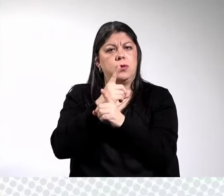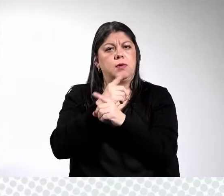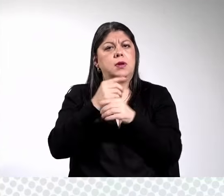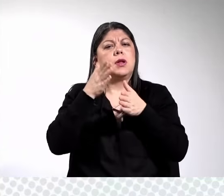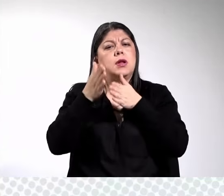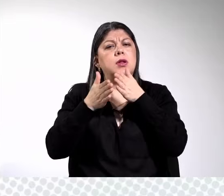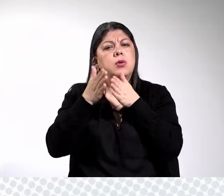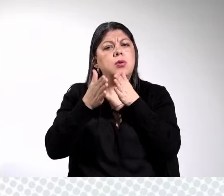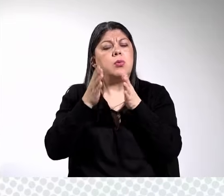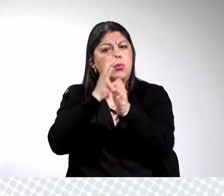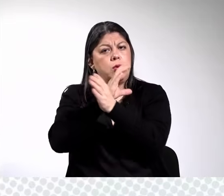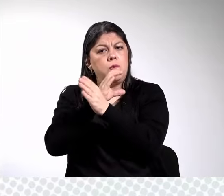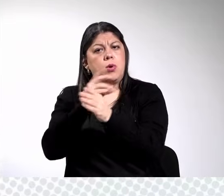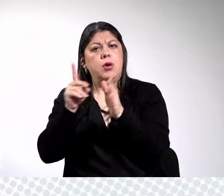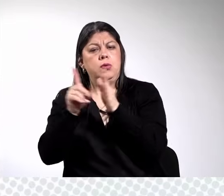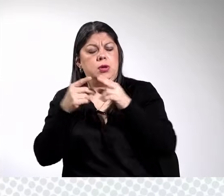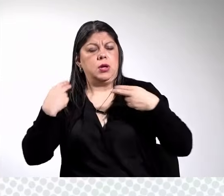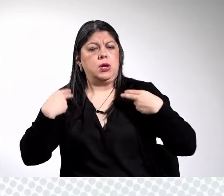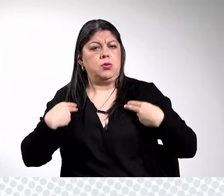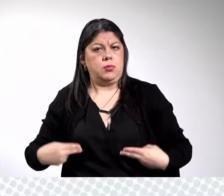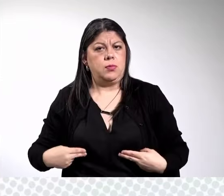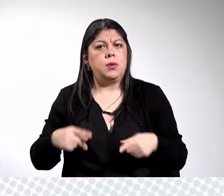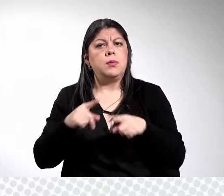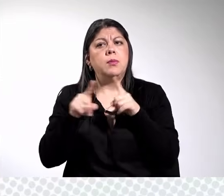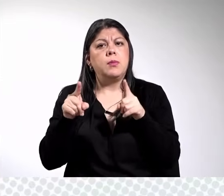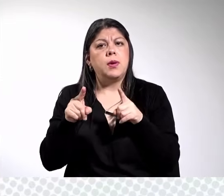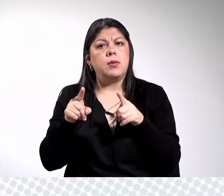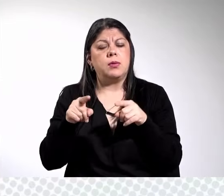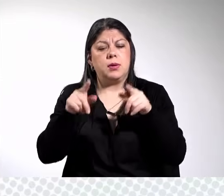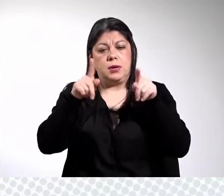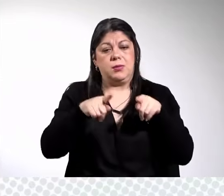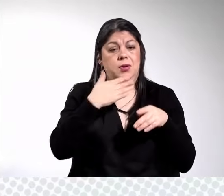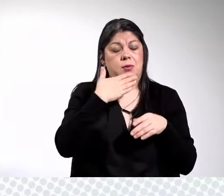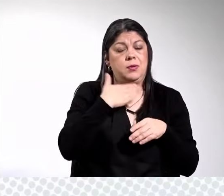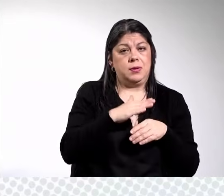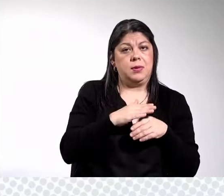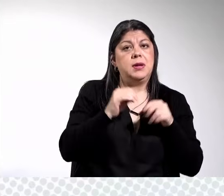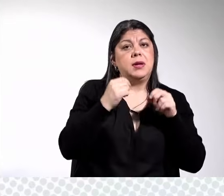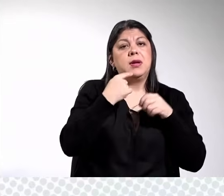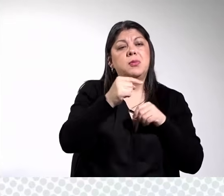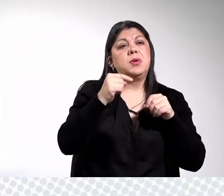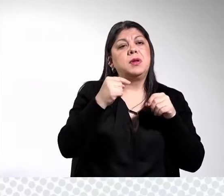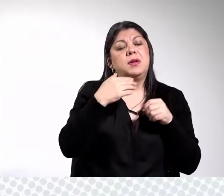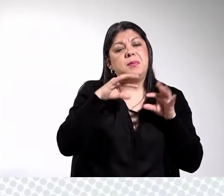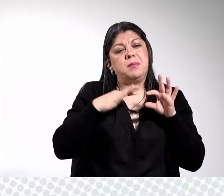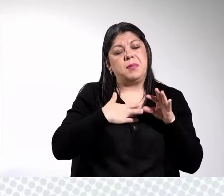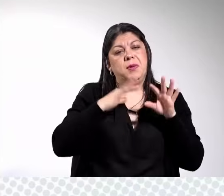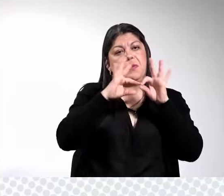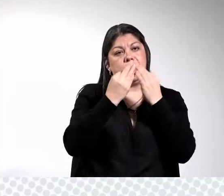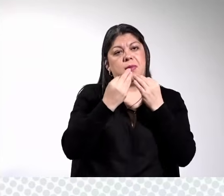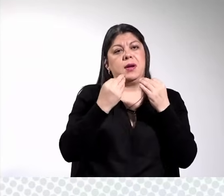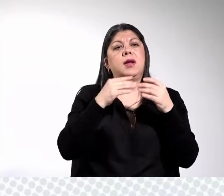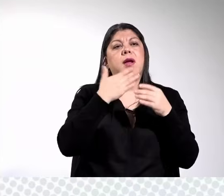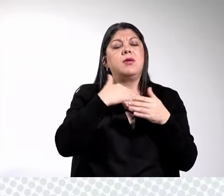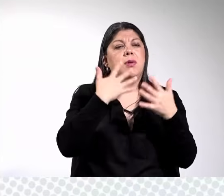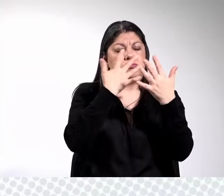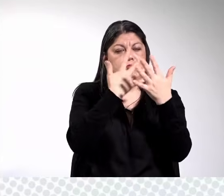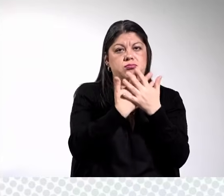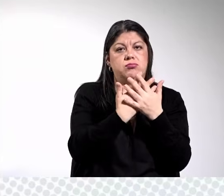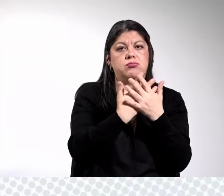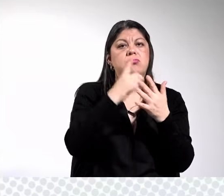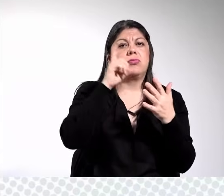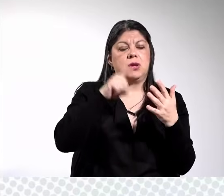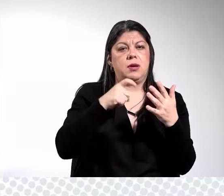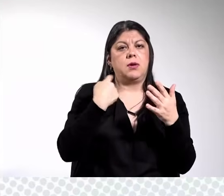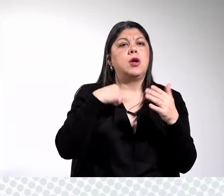cuidado de derechos humanos, pero sí los malos, como dice mi familia, los malos a la cárcel, ¿en qué sentido? No